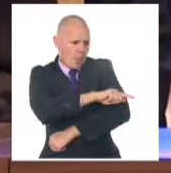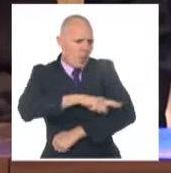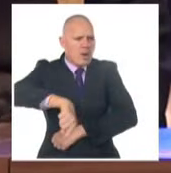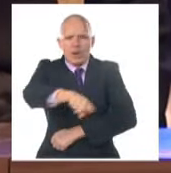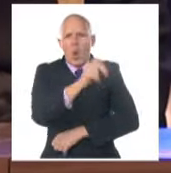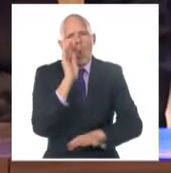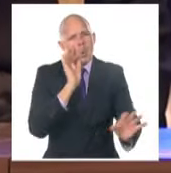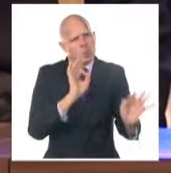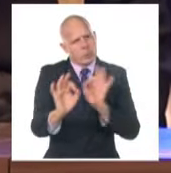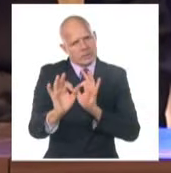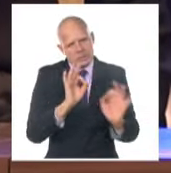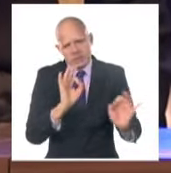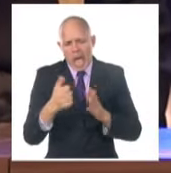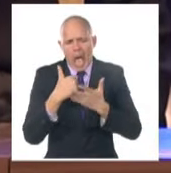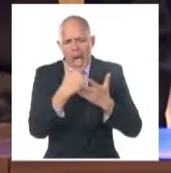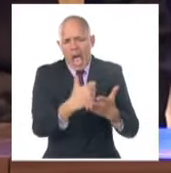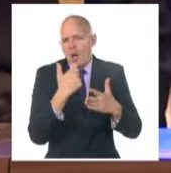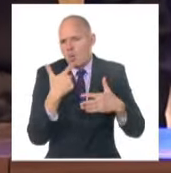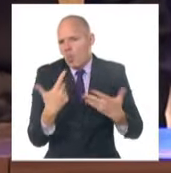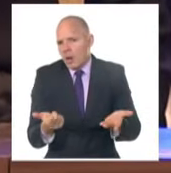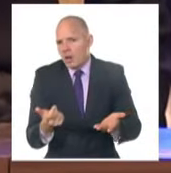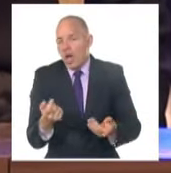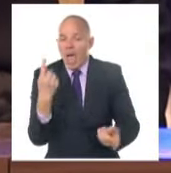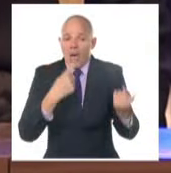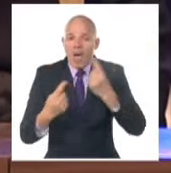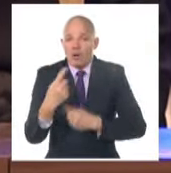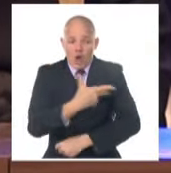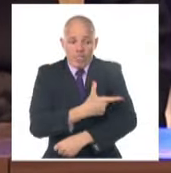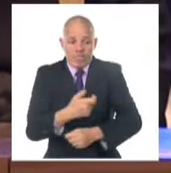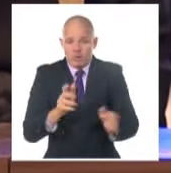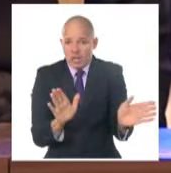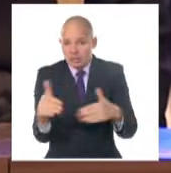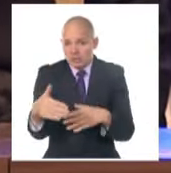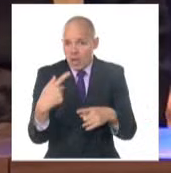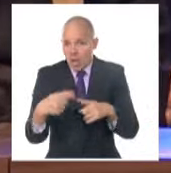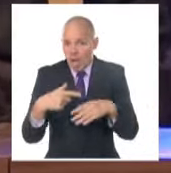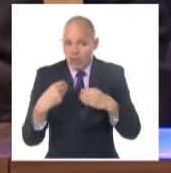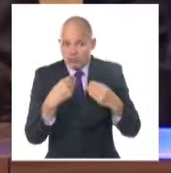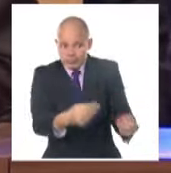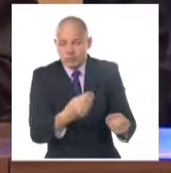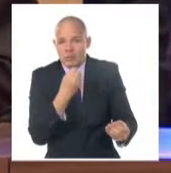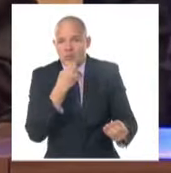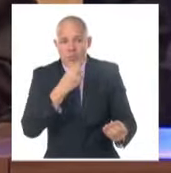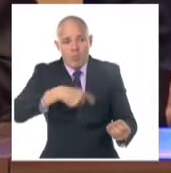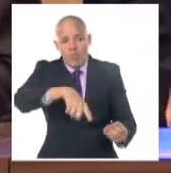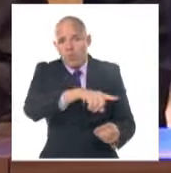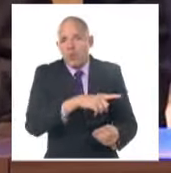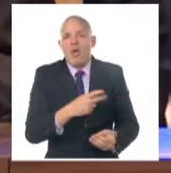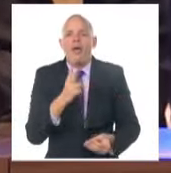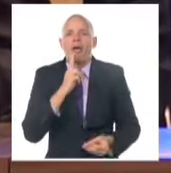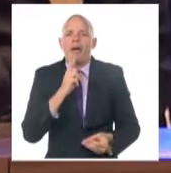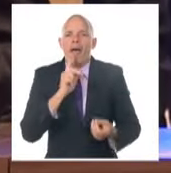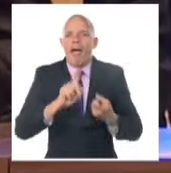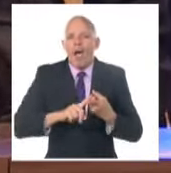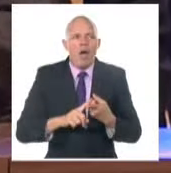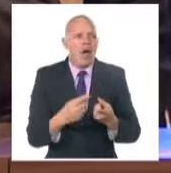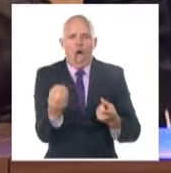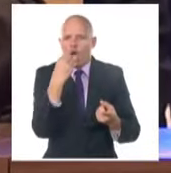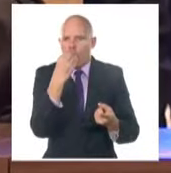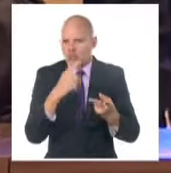y facilitar la entrega de ayuda humanitaria de emergencia, incluyendo agua y alimentos.